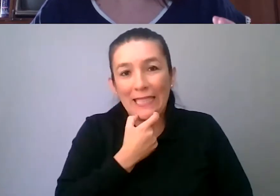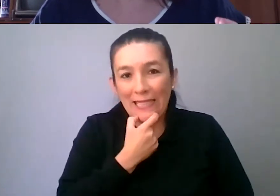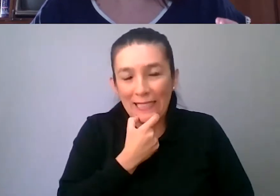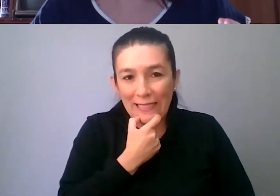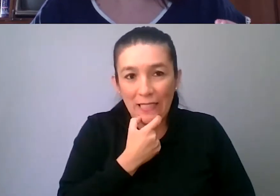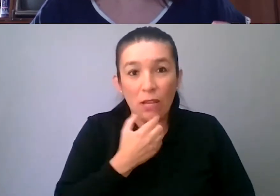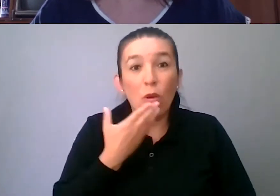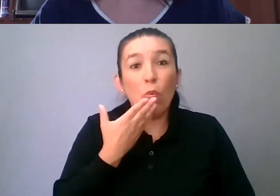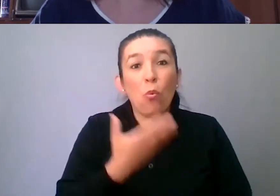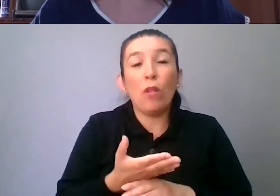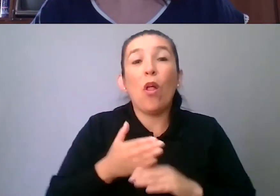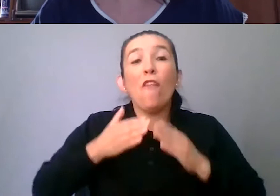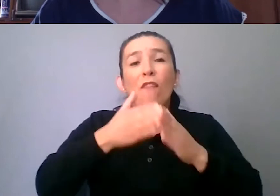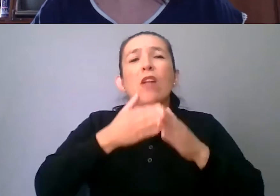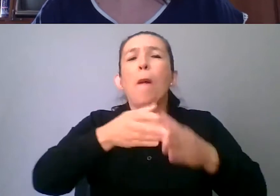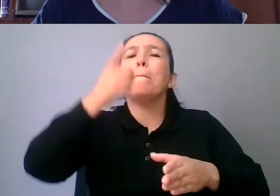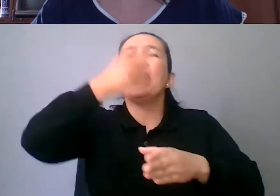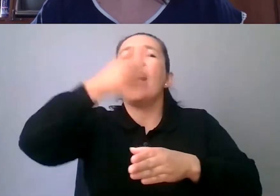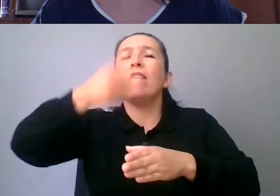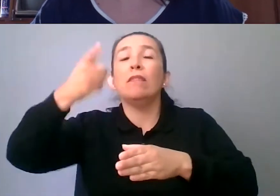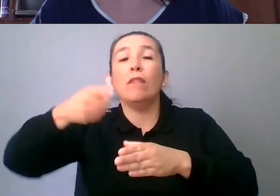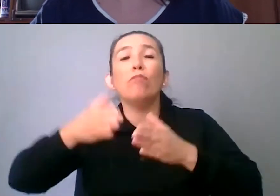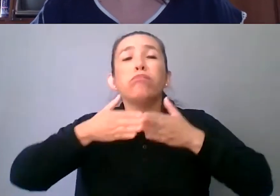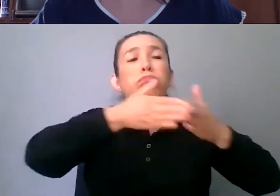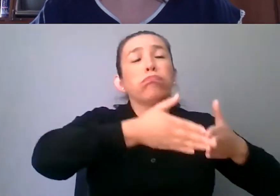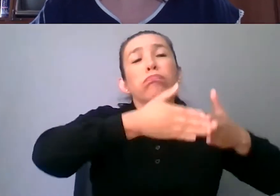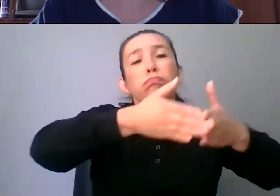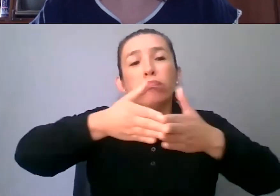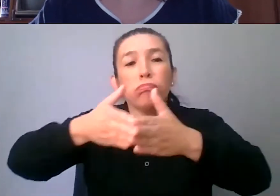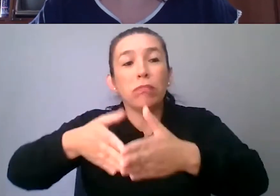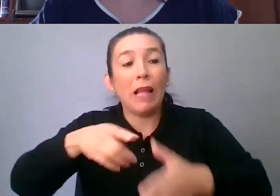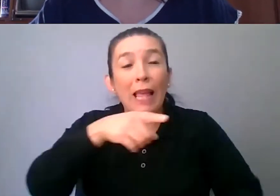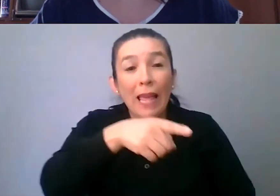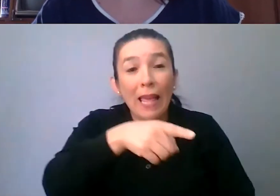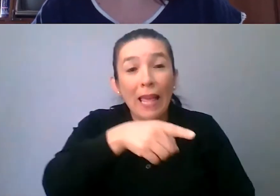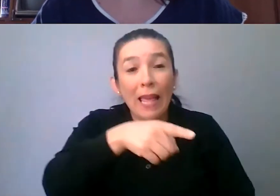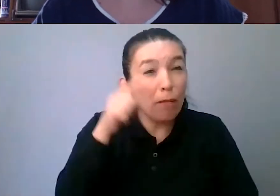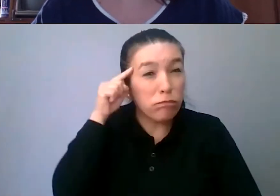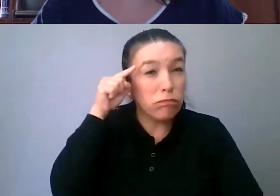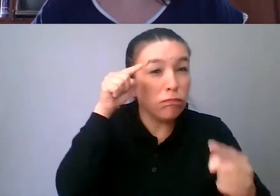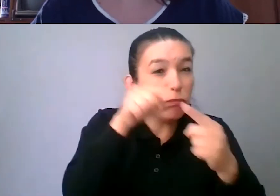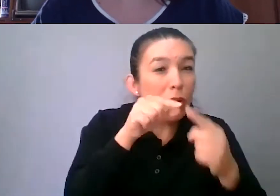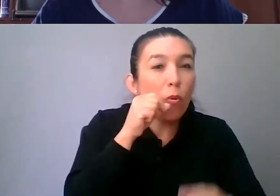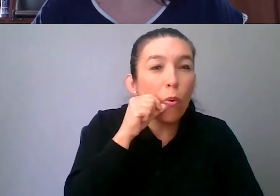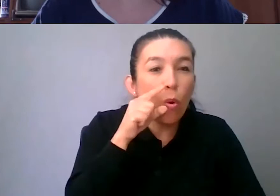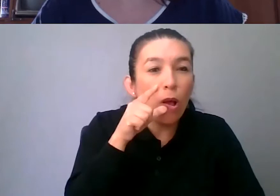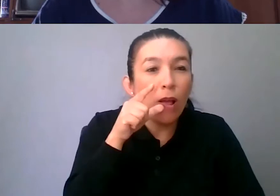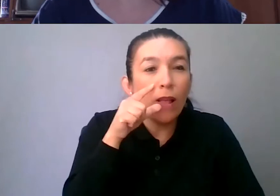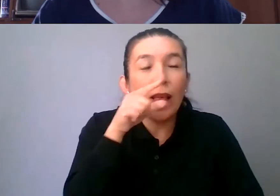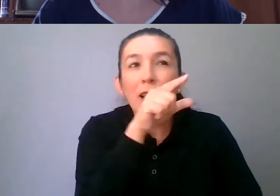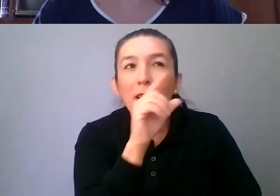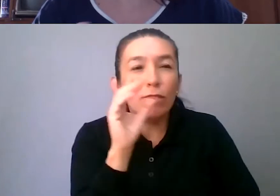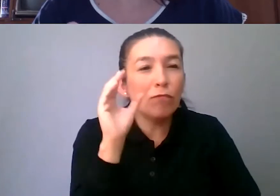cuando mandaban a sus barcos, sus expediciones, tenían como una de sus tantas misiones recoger las figuras de